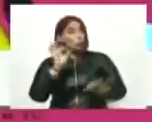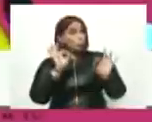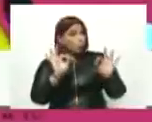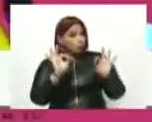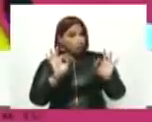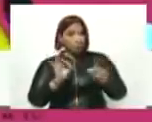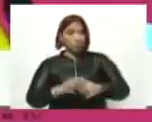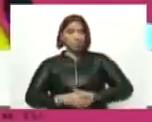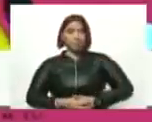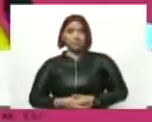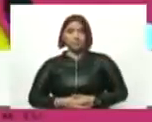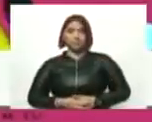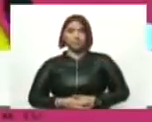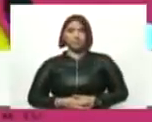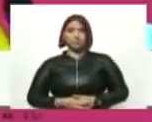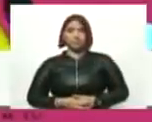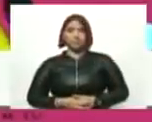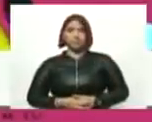Cuidado.